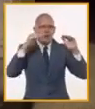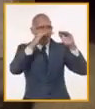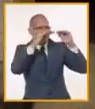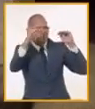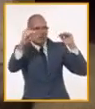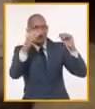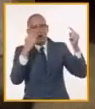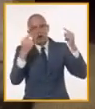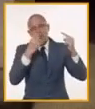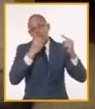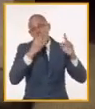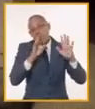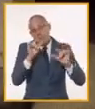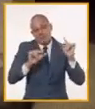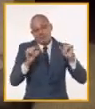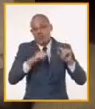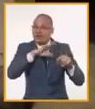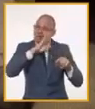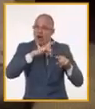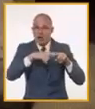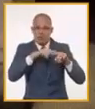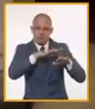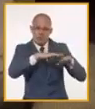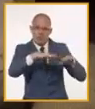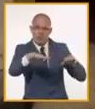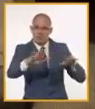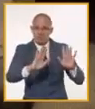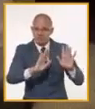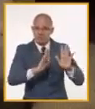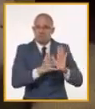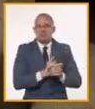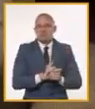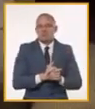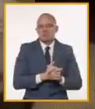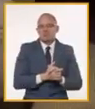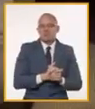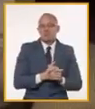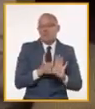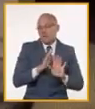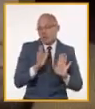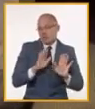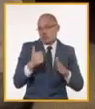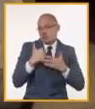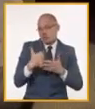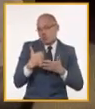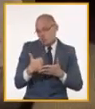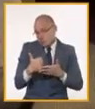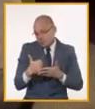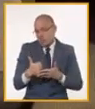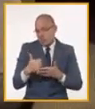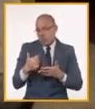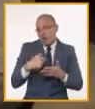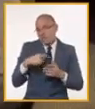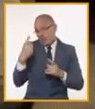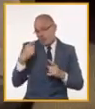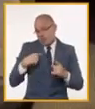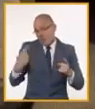llegaron los heridos, bueno, entre que yo los llevé, porque yo estaba en ese combate,